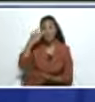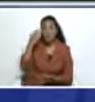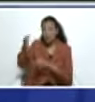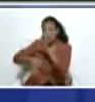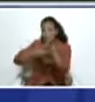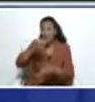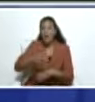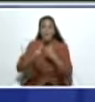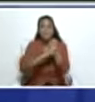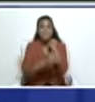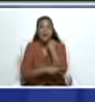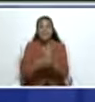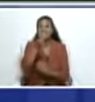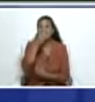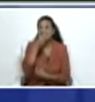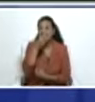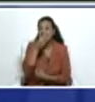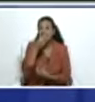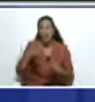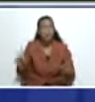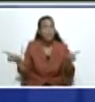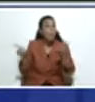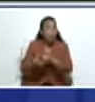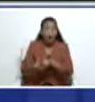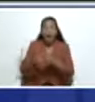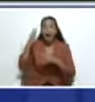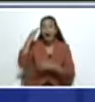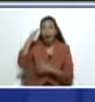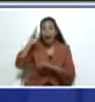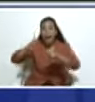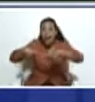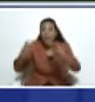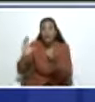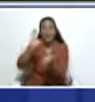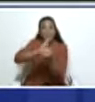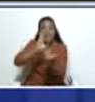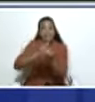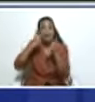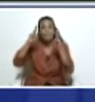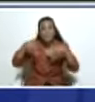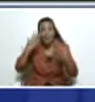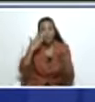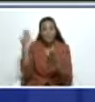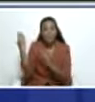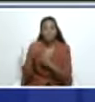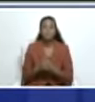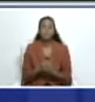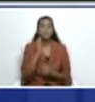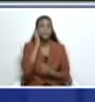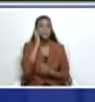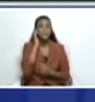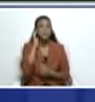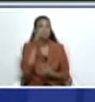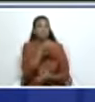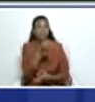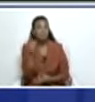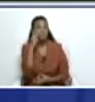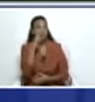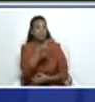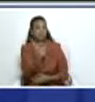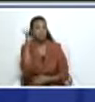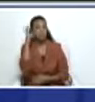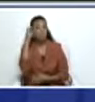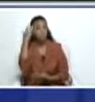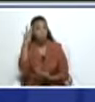verde, como tiene que ser nuestra vida, nuestra conciencia, nuestro espíritu, le damos el pase. Excelente, estaba aquí escuchando